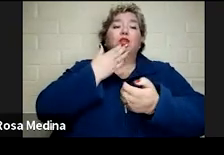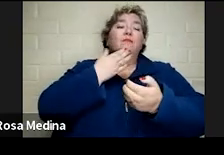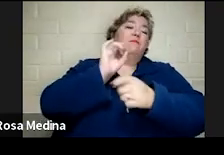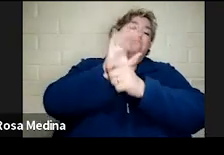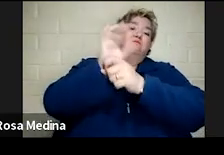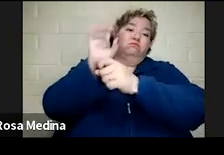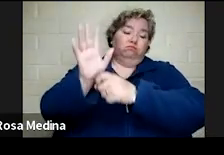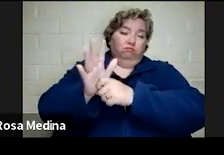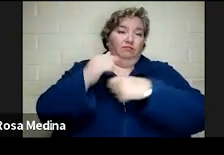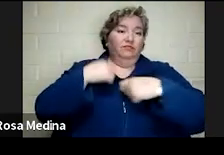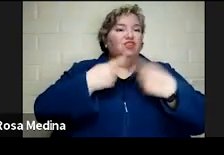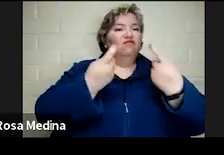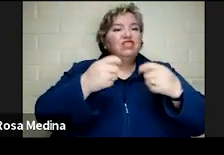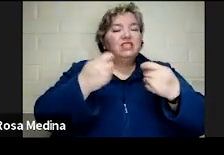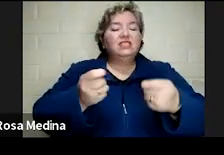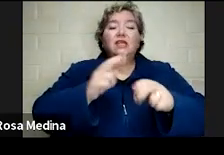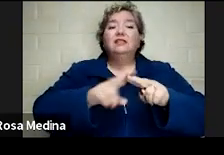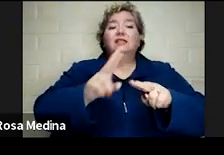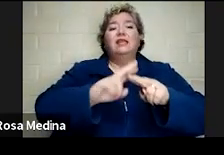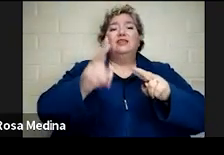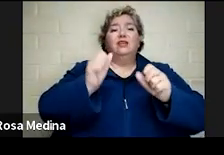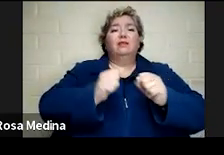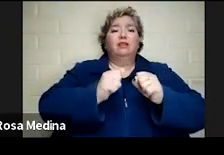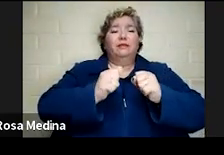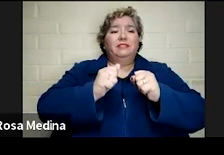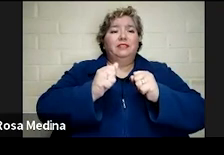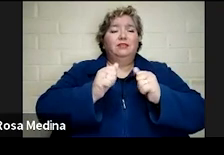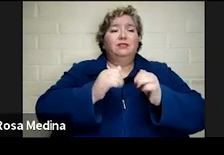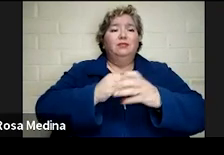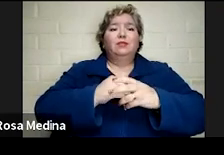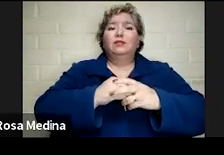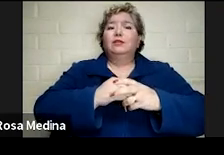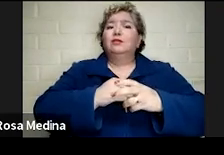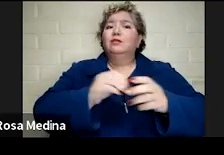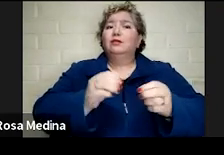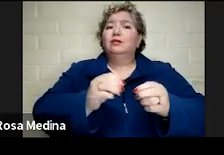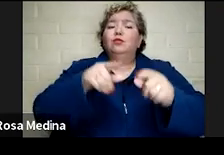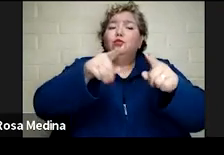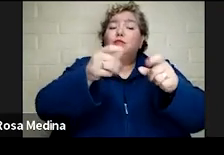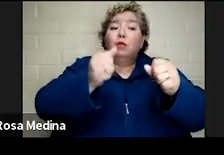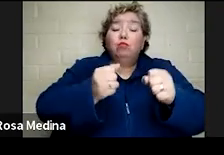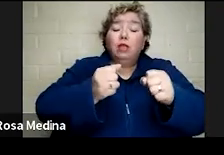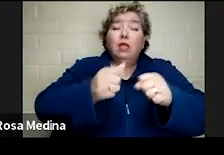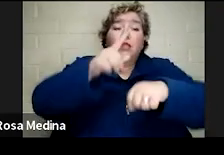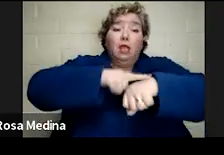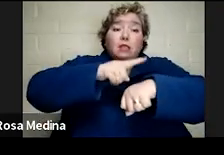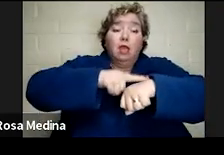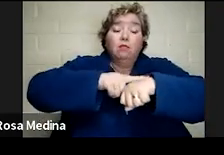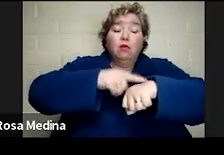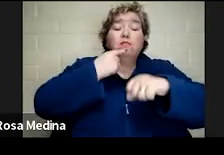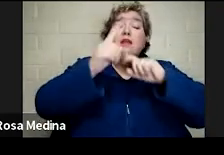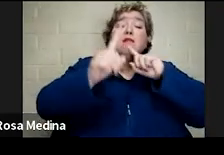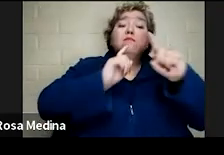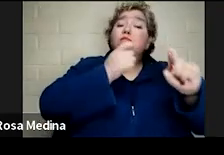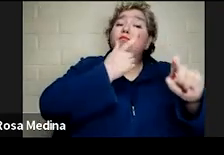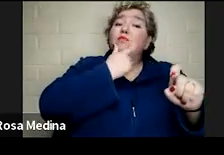Voy a tratar de hacerlo lo más resumido posible, cosa de después dejar tiempo para sus preguntas, que creo